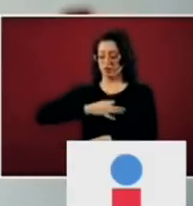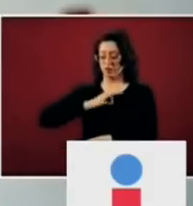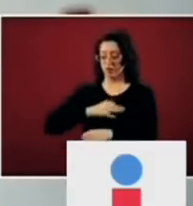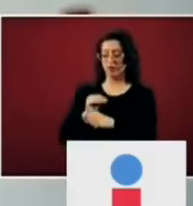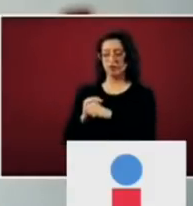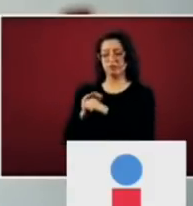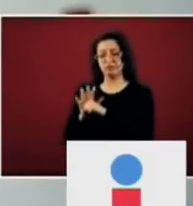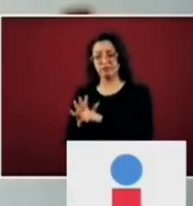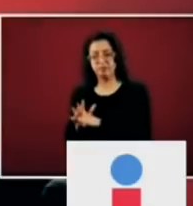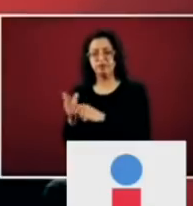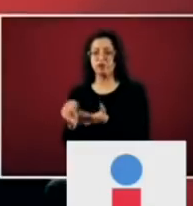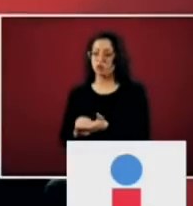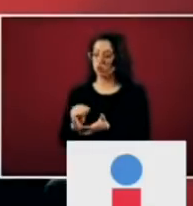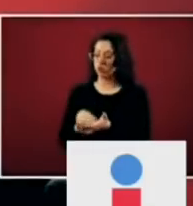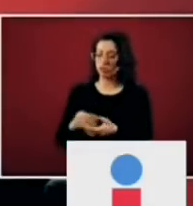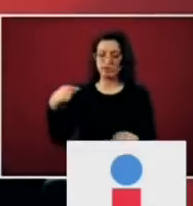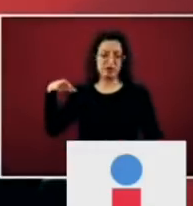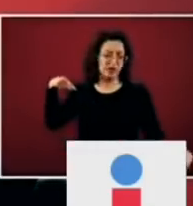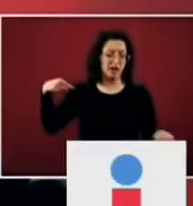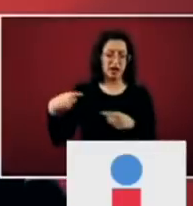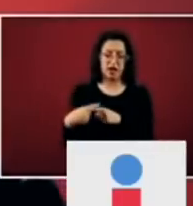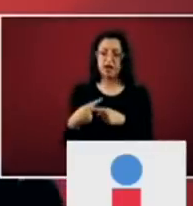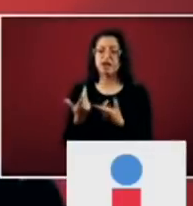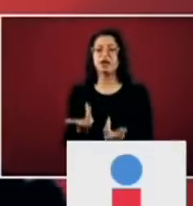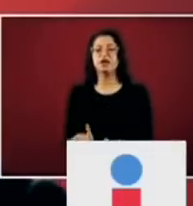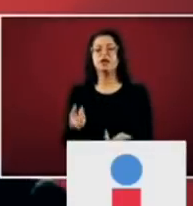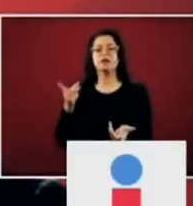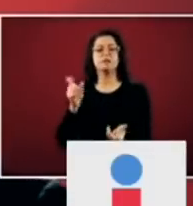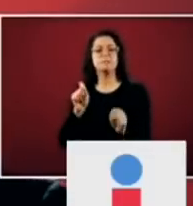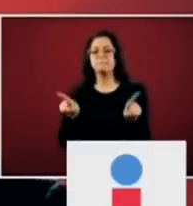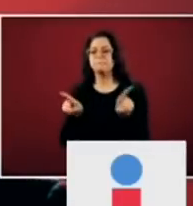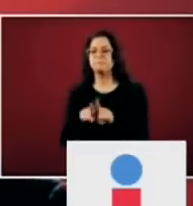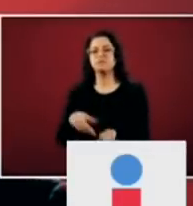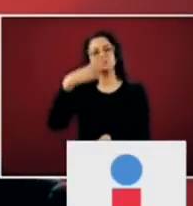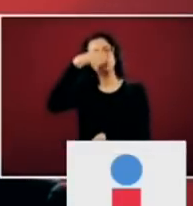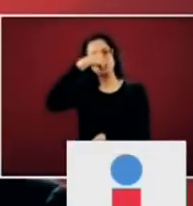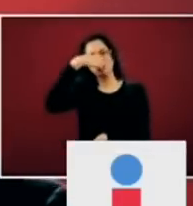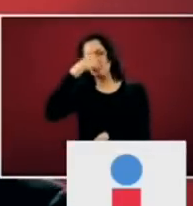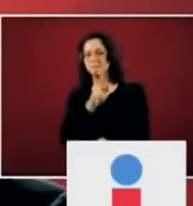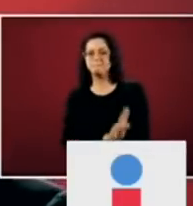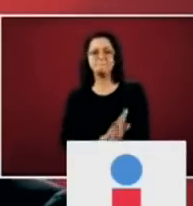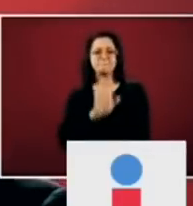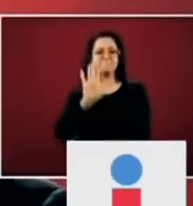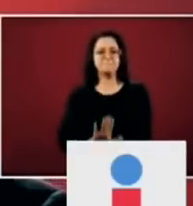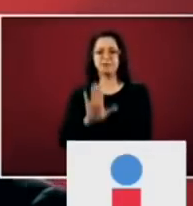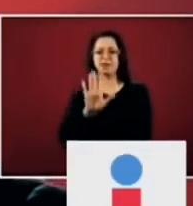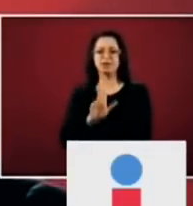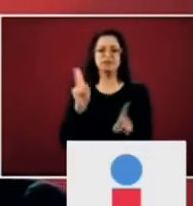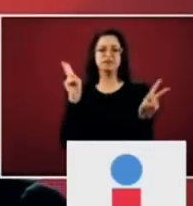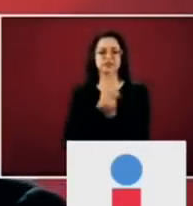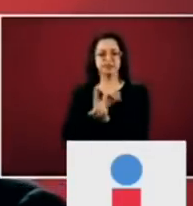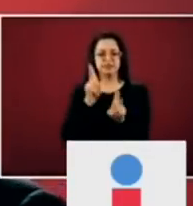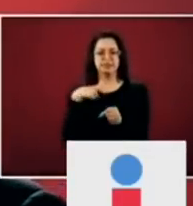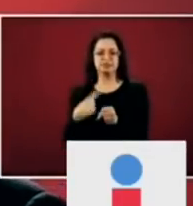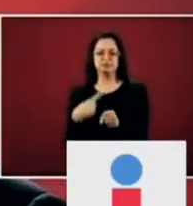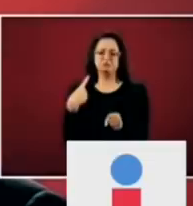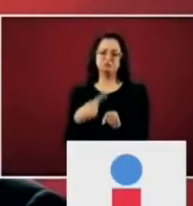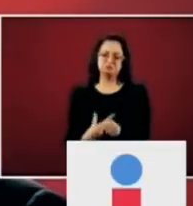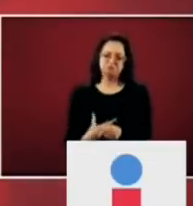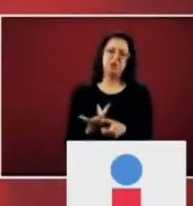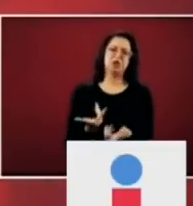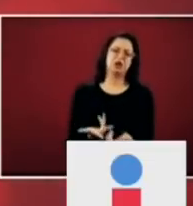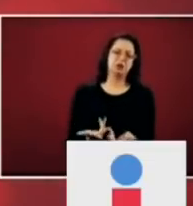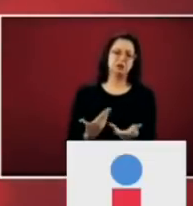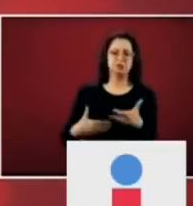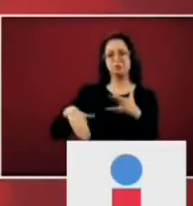sigue siendo vigente de esta realidad se comporta como una enfermedad respiratoria de moderada a